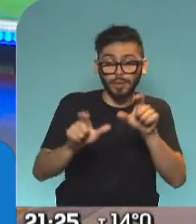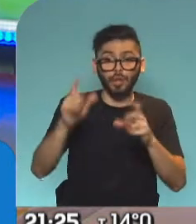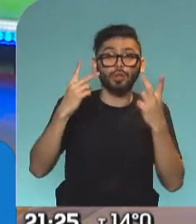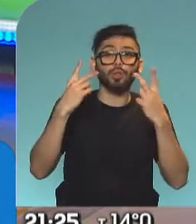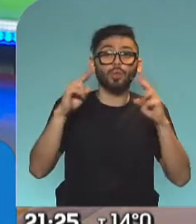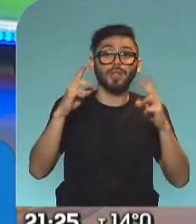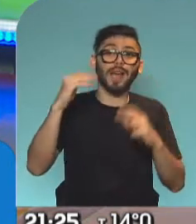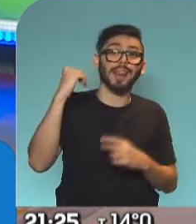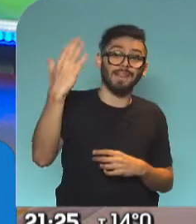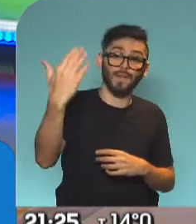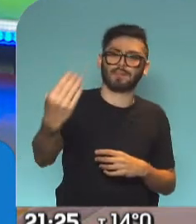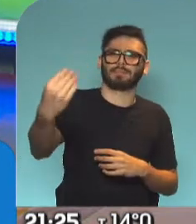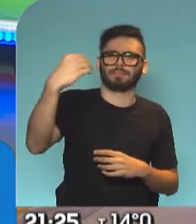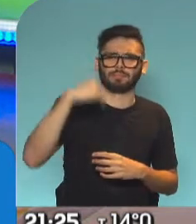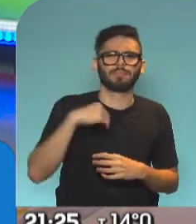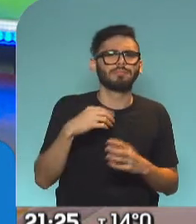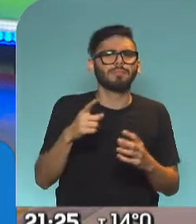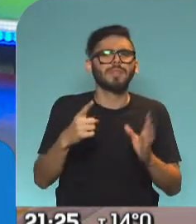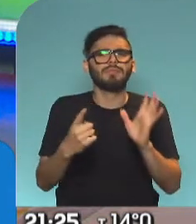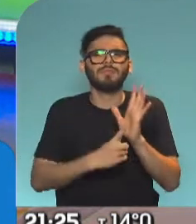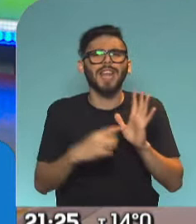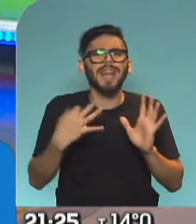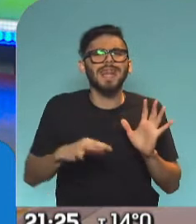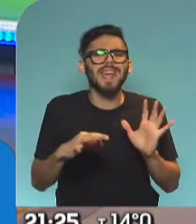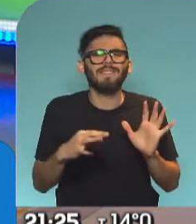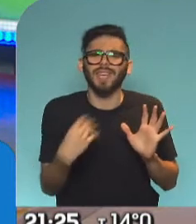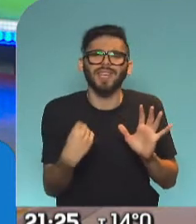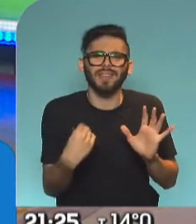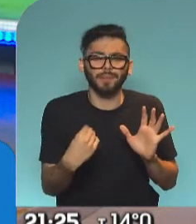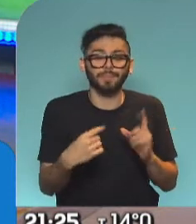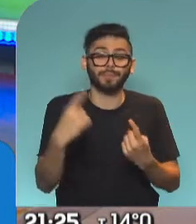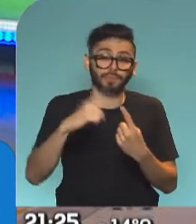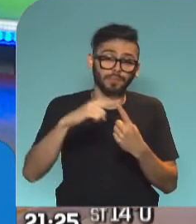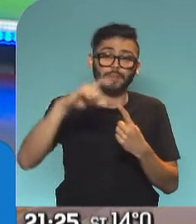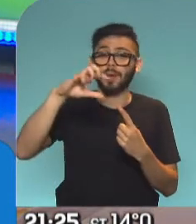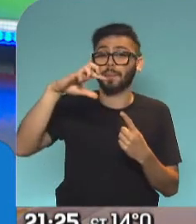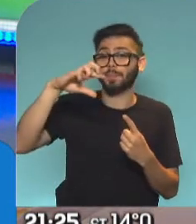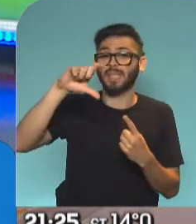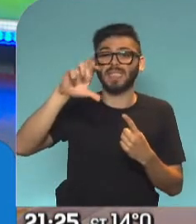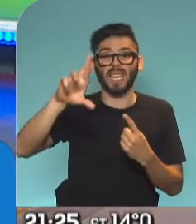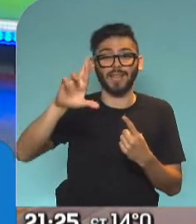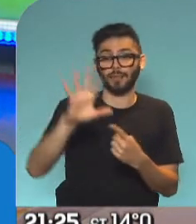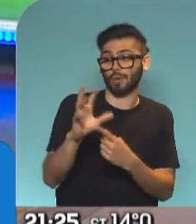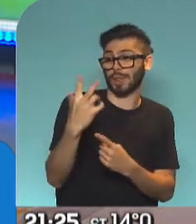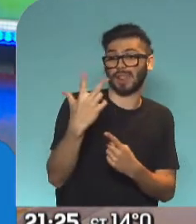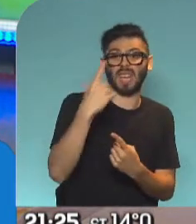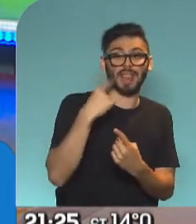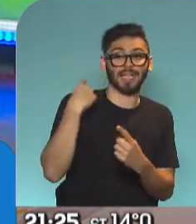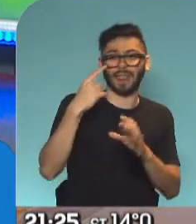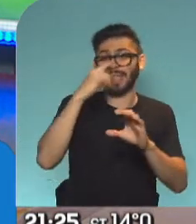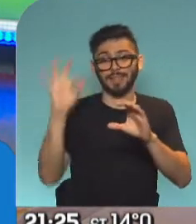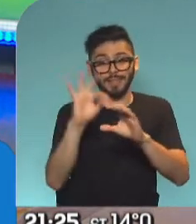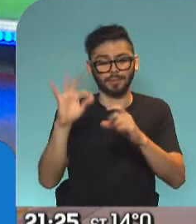que lleguen desde el extranjero? Bueno, básicamente tienen que traer un PCR con 72 horas de anticipación,